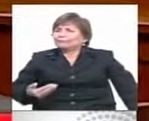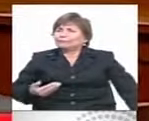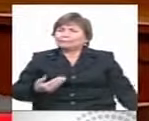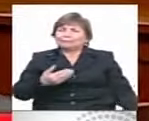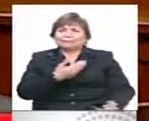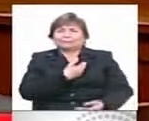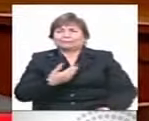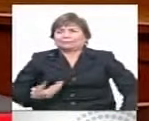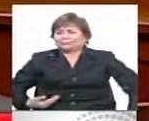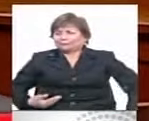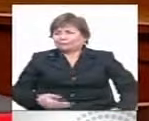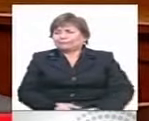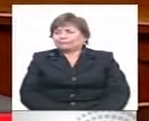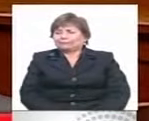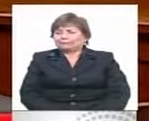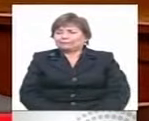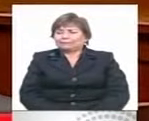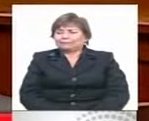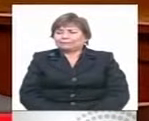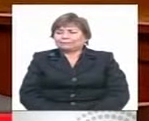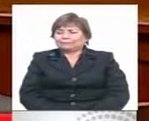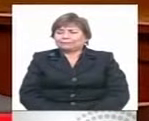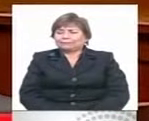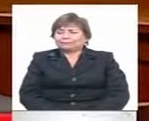Estado realmente eficiente.